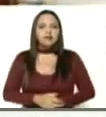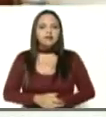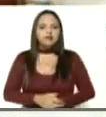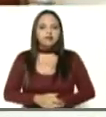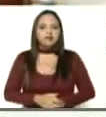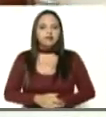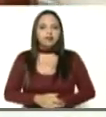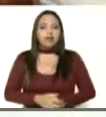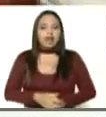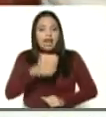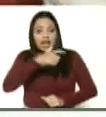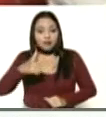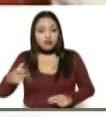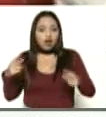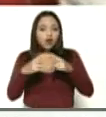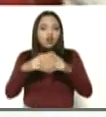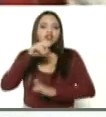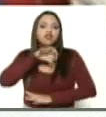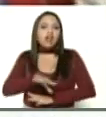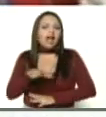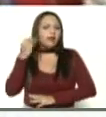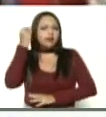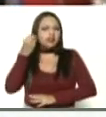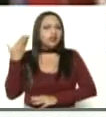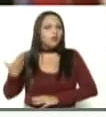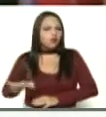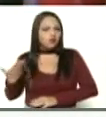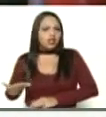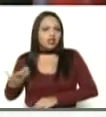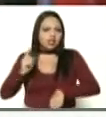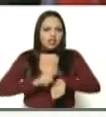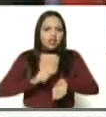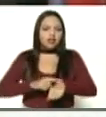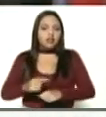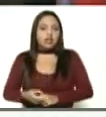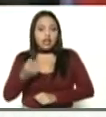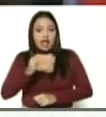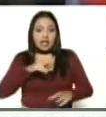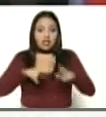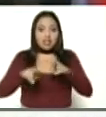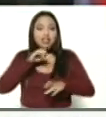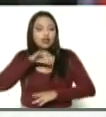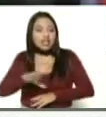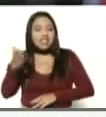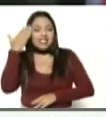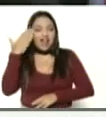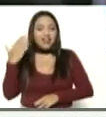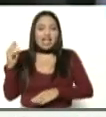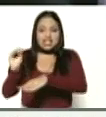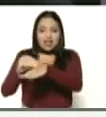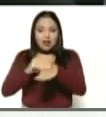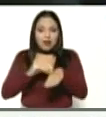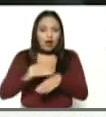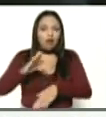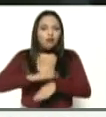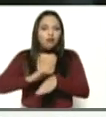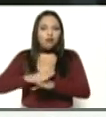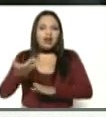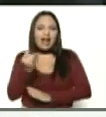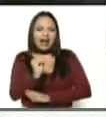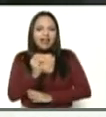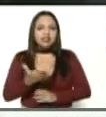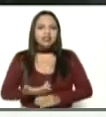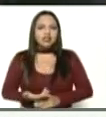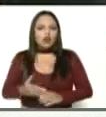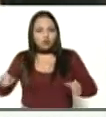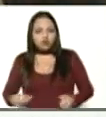la gente conozca la historia. Y creo que este es un momento importante, ¿no?, que creo que todos los historiadores sabemos que a cada momento nos están llamando, porque hay un